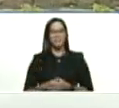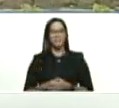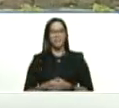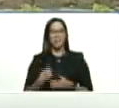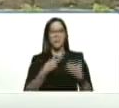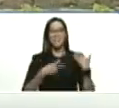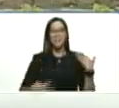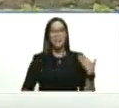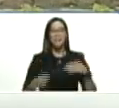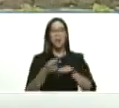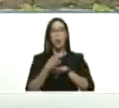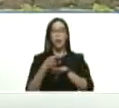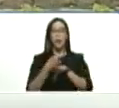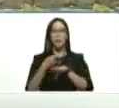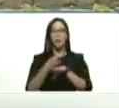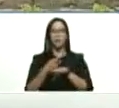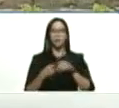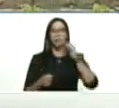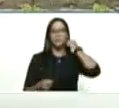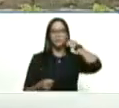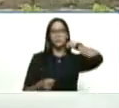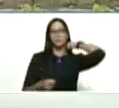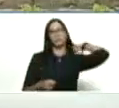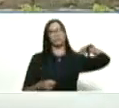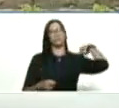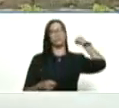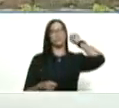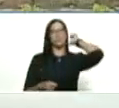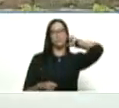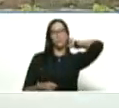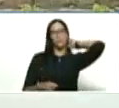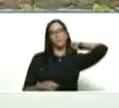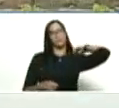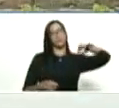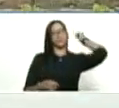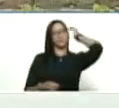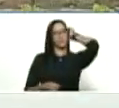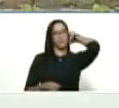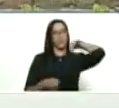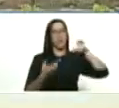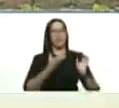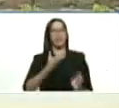vicepresidenta, gobernador, el alcalde de Guarena, querido compañero, presente.